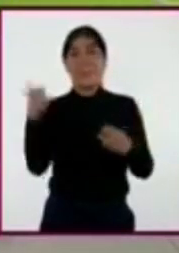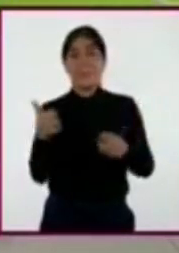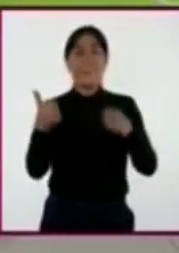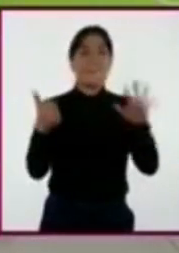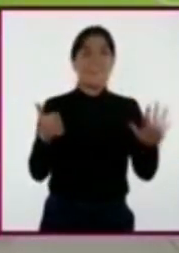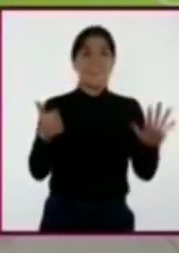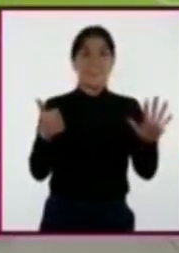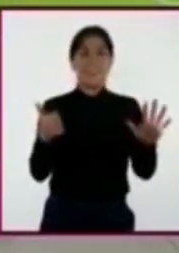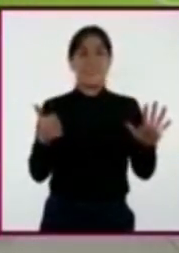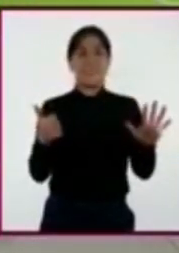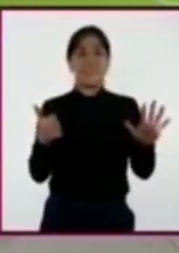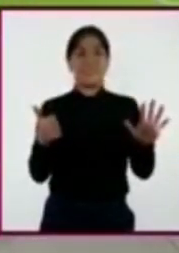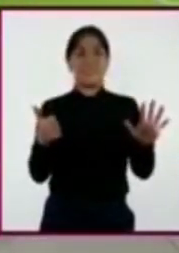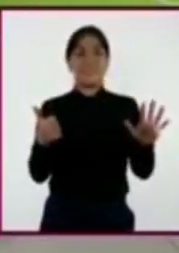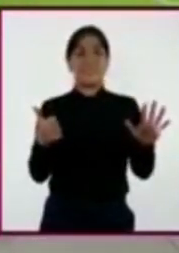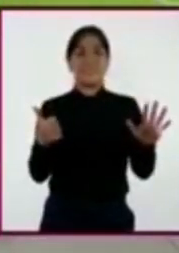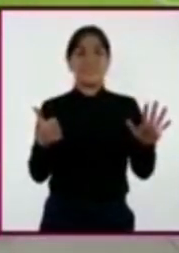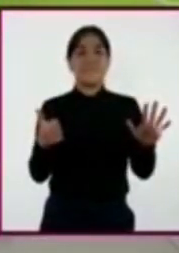6-5.